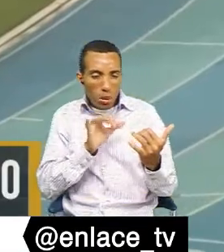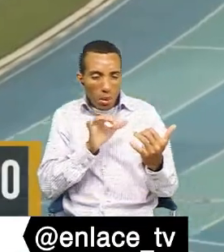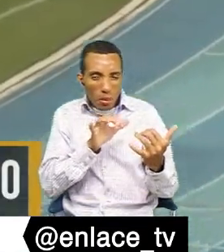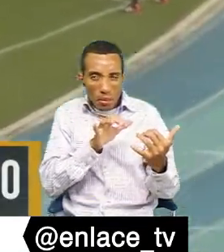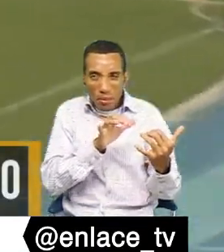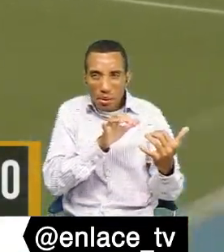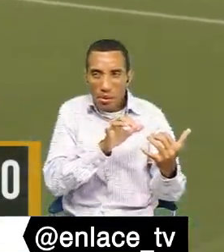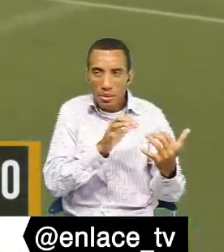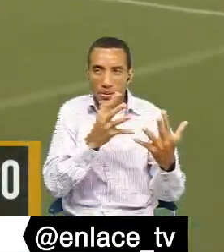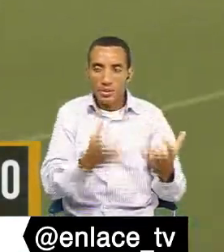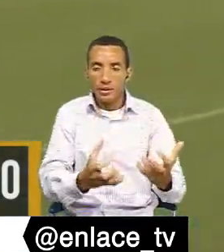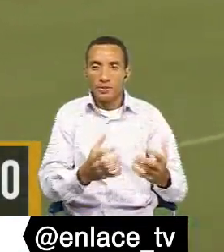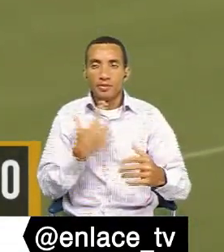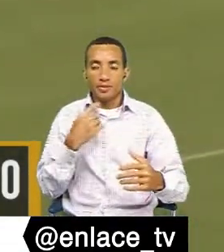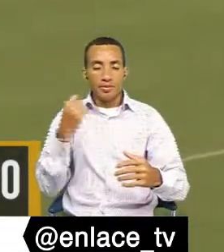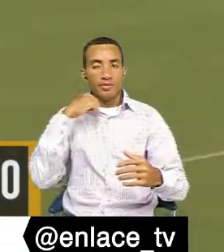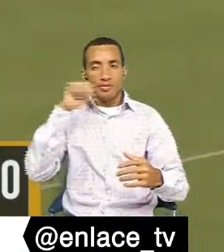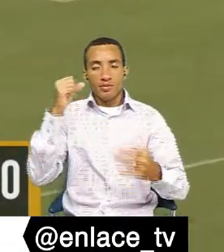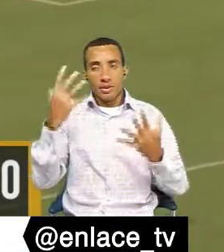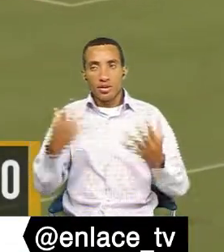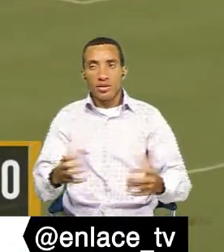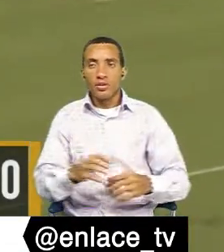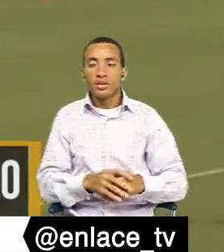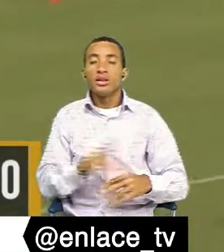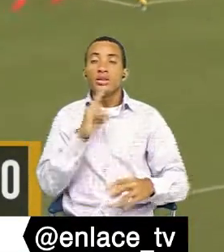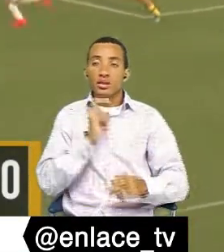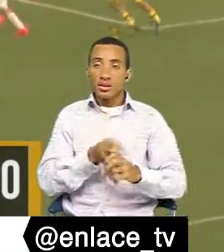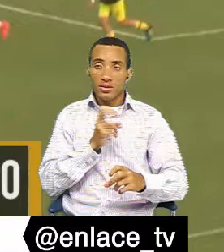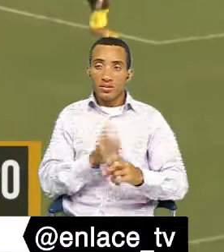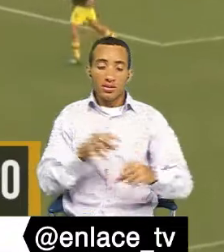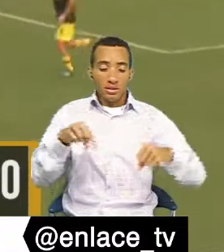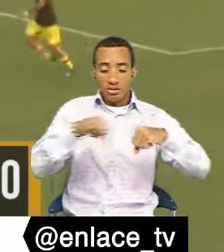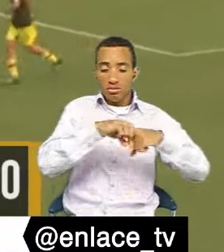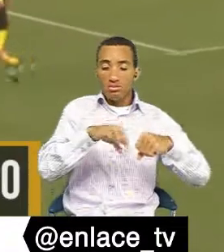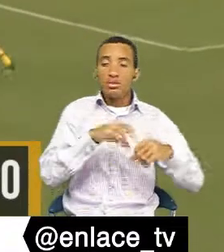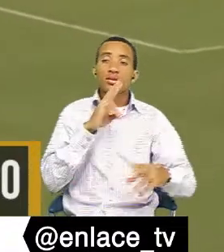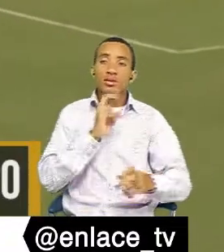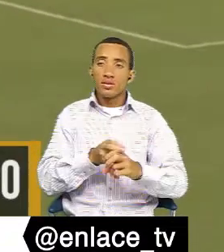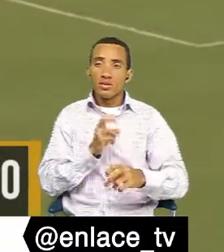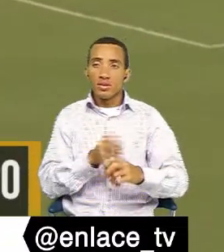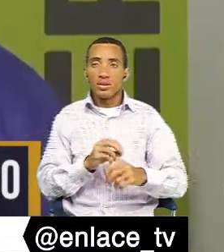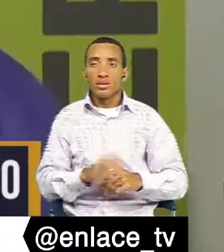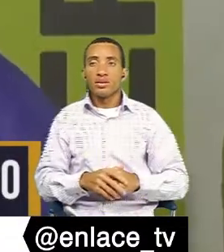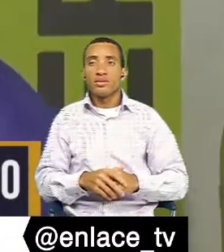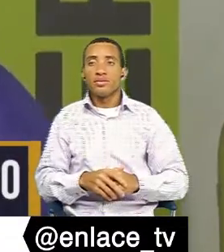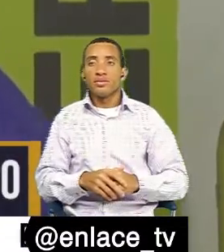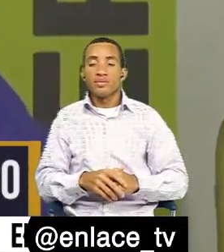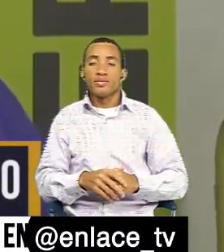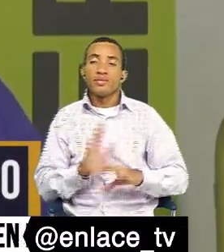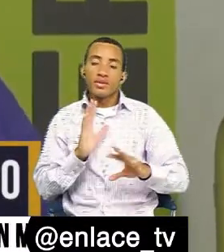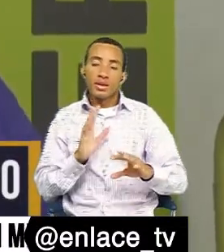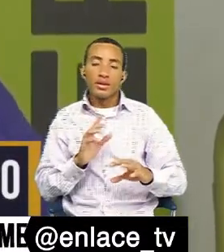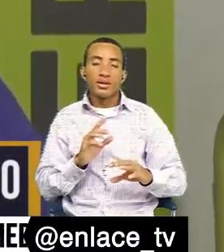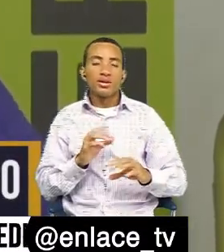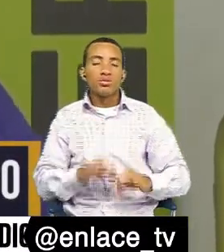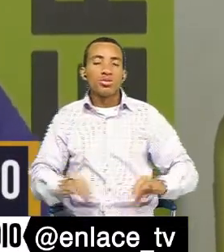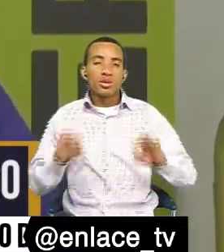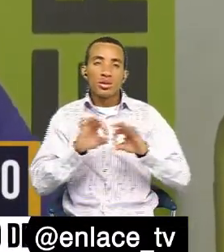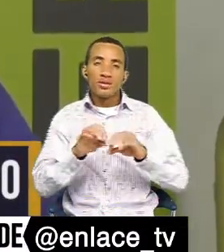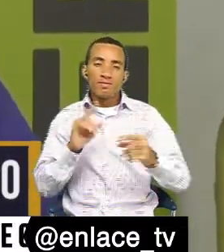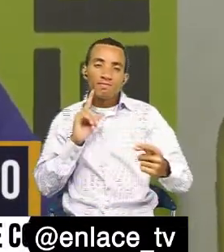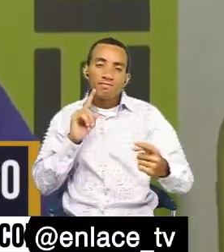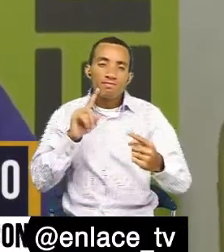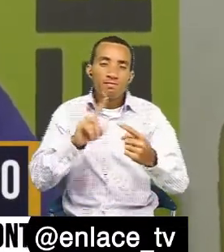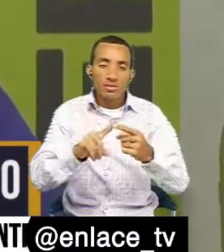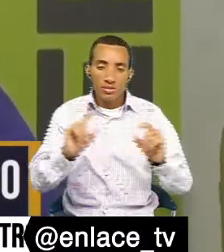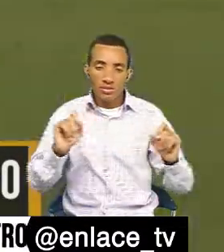y a ser protagonistas. Sabemos que es un rival muy complicado y es un equipo que es de respeto. La idea es llegar hasta las finales y